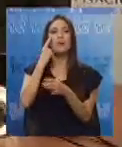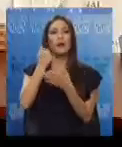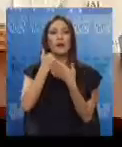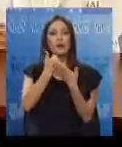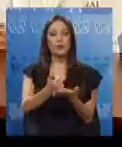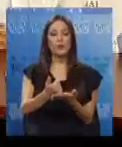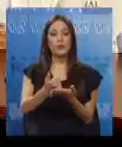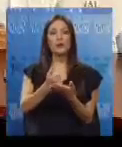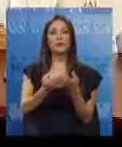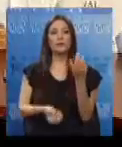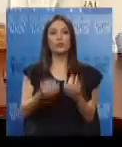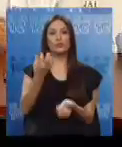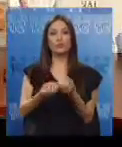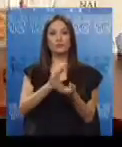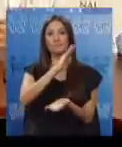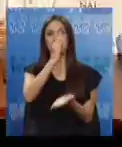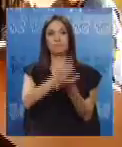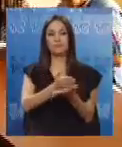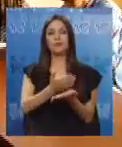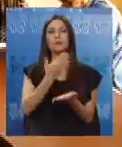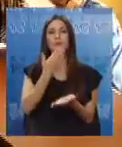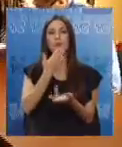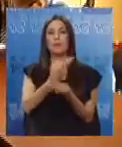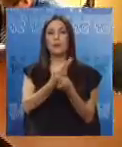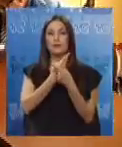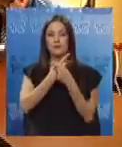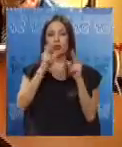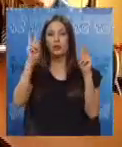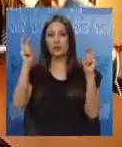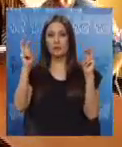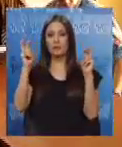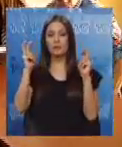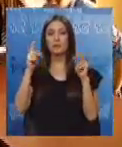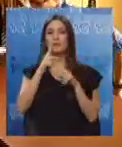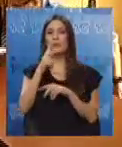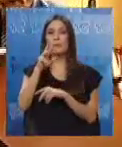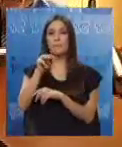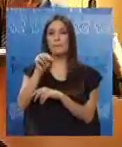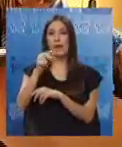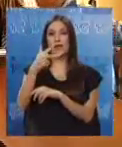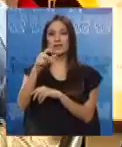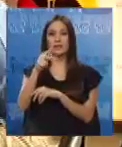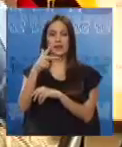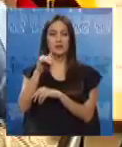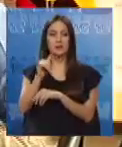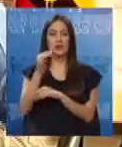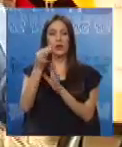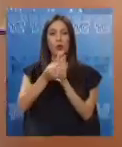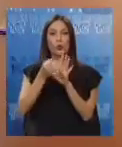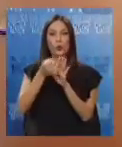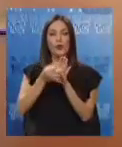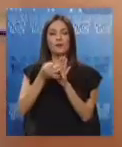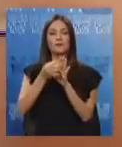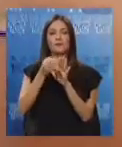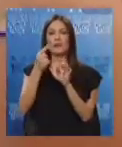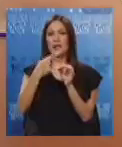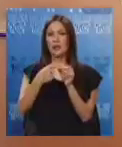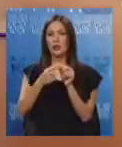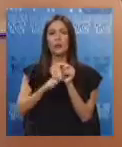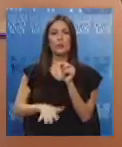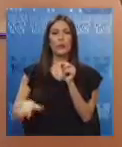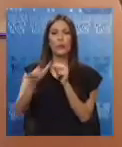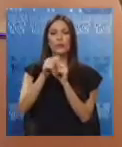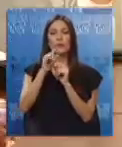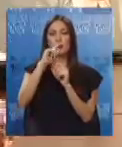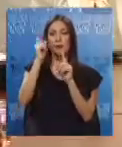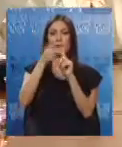y Extinción de Incendios. Los representantes de los bomberos cantonales de Machachi, Ceballos, Durán y Quito y del Puerto Principal presentaron